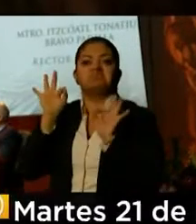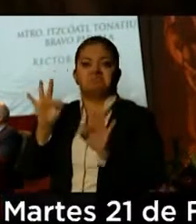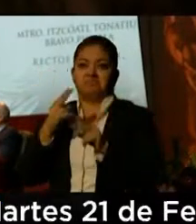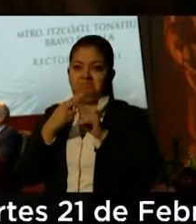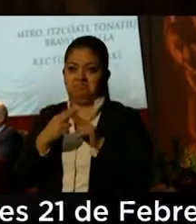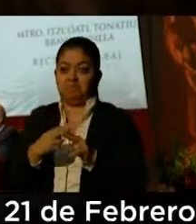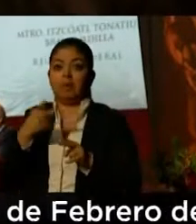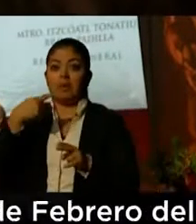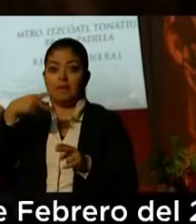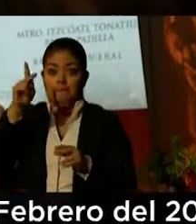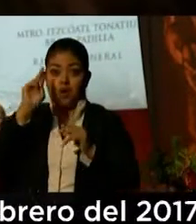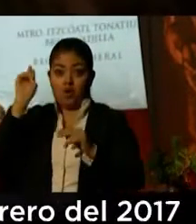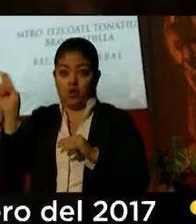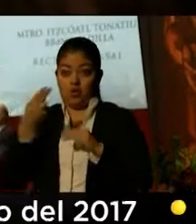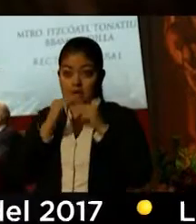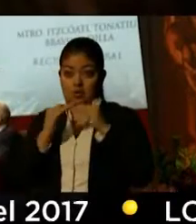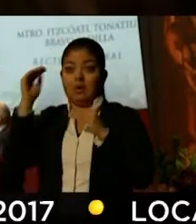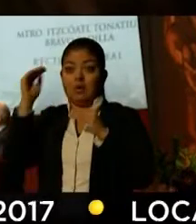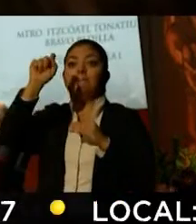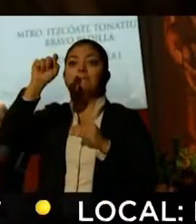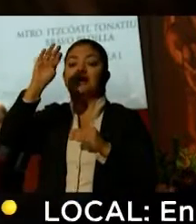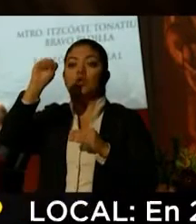mientras que en la cobertura superior, que es de